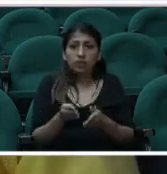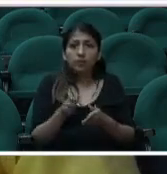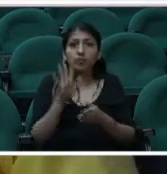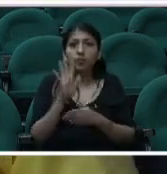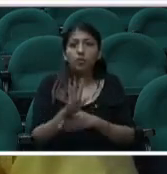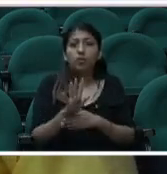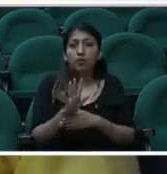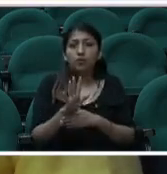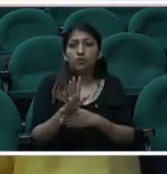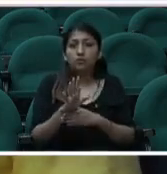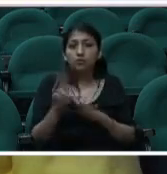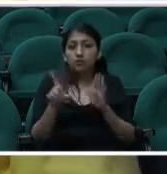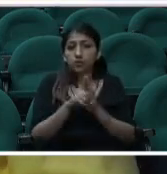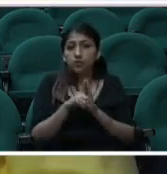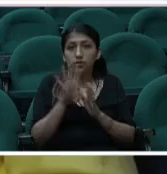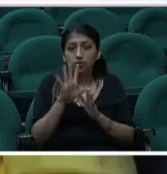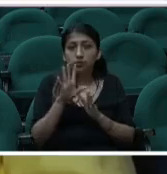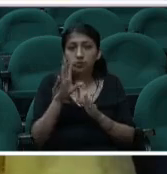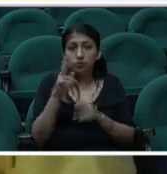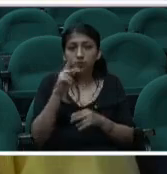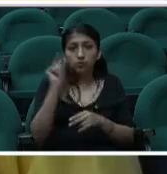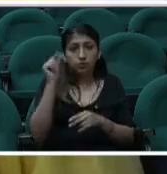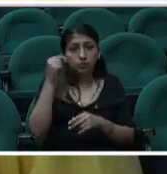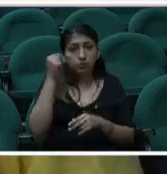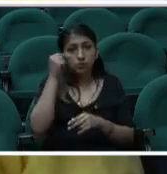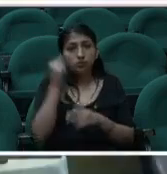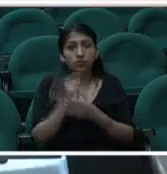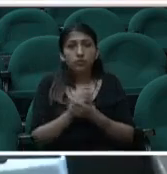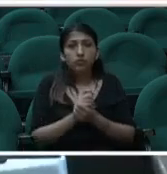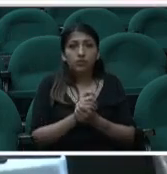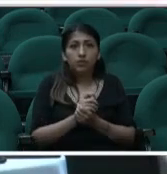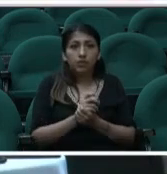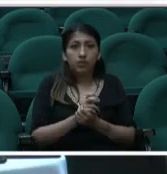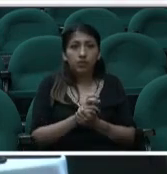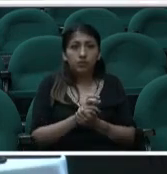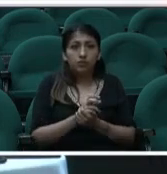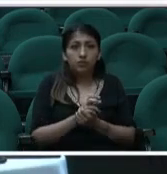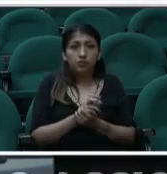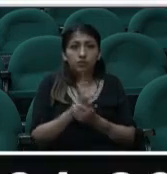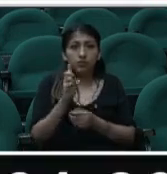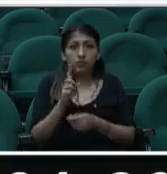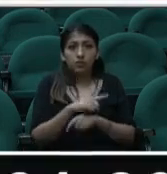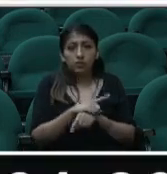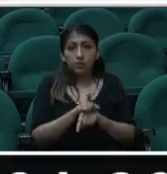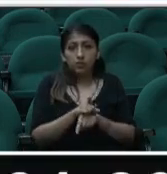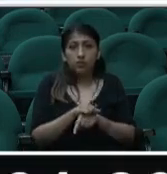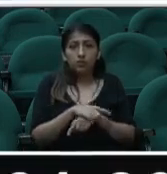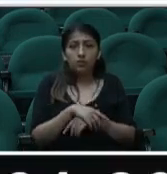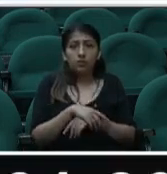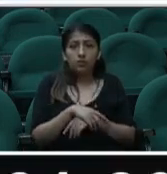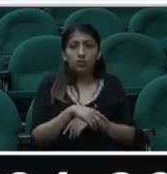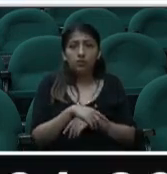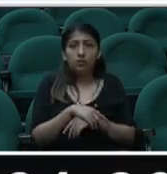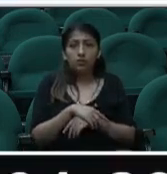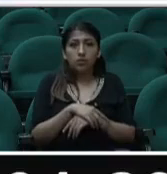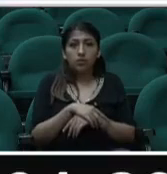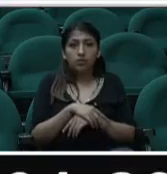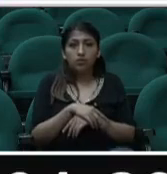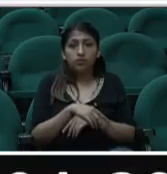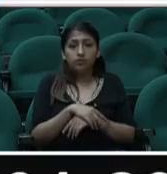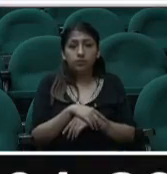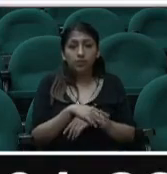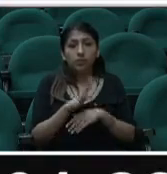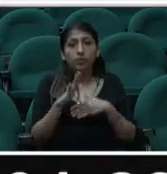esta enmienda a la constitución que plantea ya tiene un minuto 30 segundos de estima de la candidata bueno esto